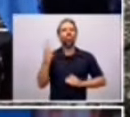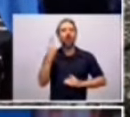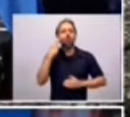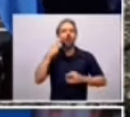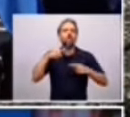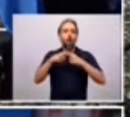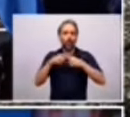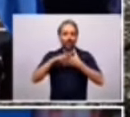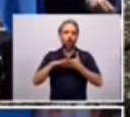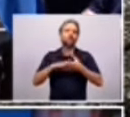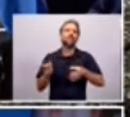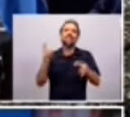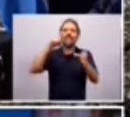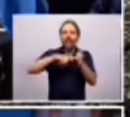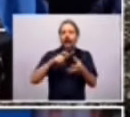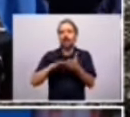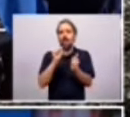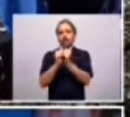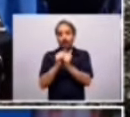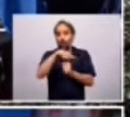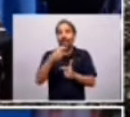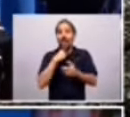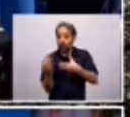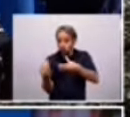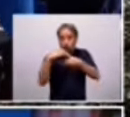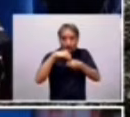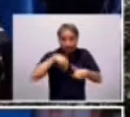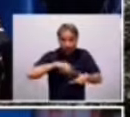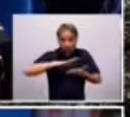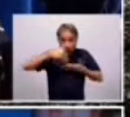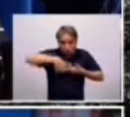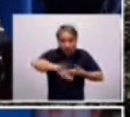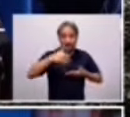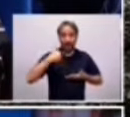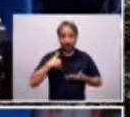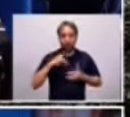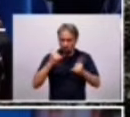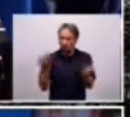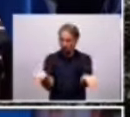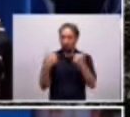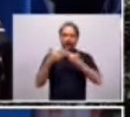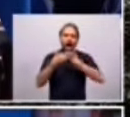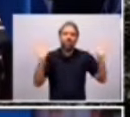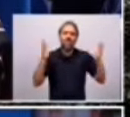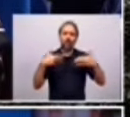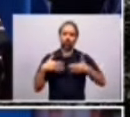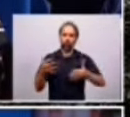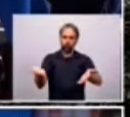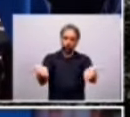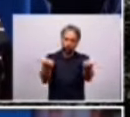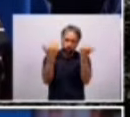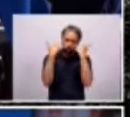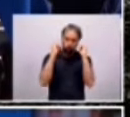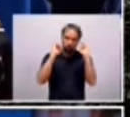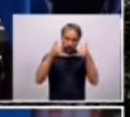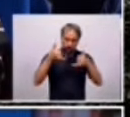discusión, bueno, así no debe ser, está en riesgo la democracia, ¿no? Grandes discusiones que desde la intelectualidad, desde la construcción